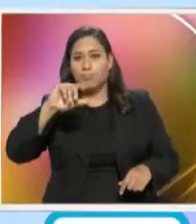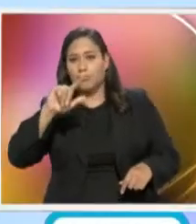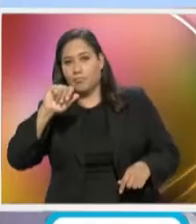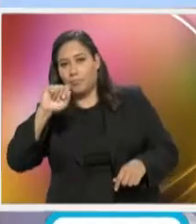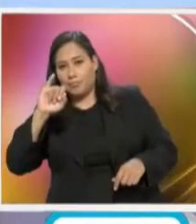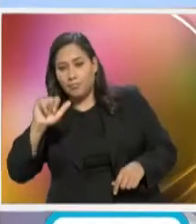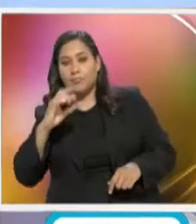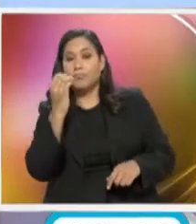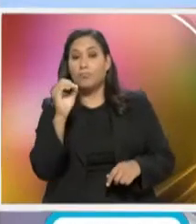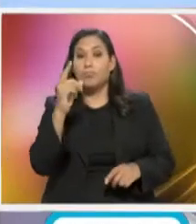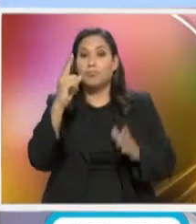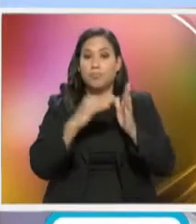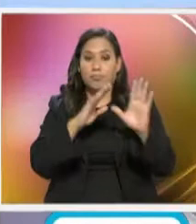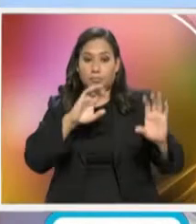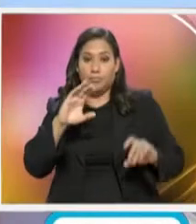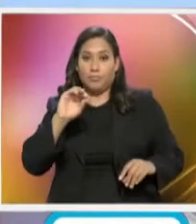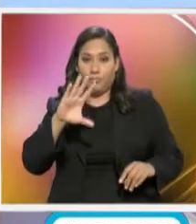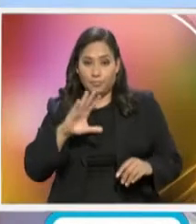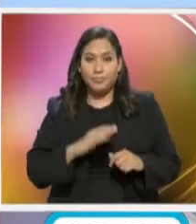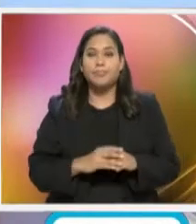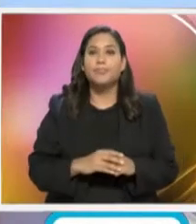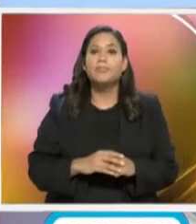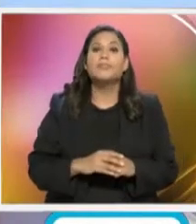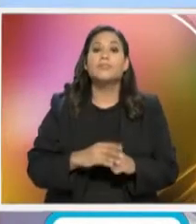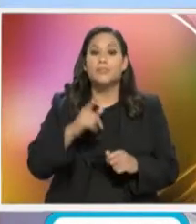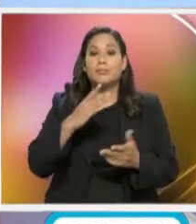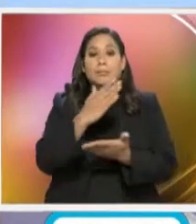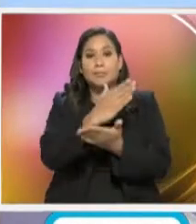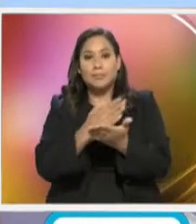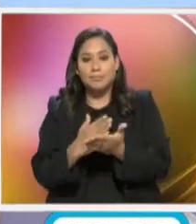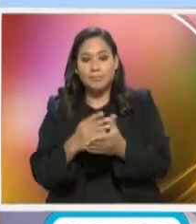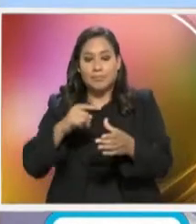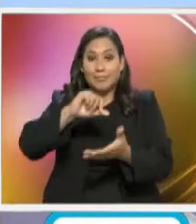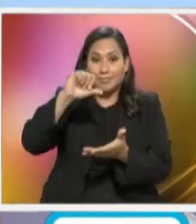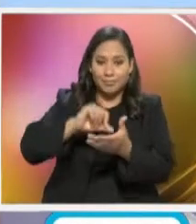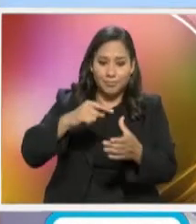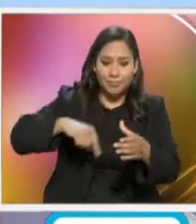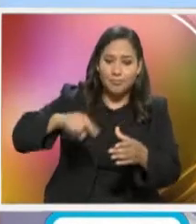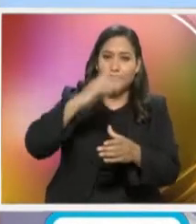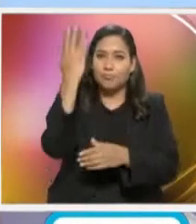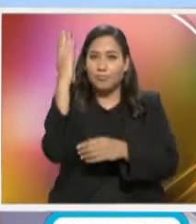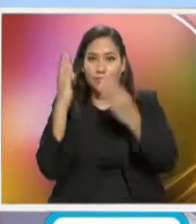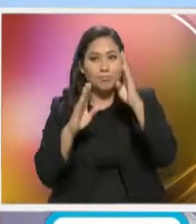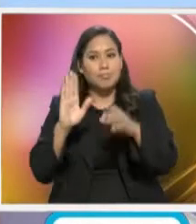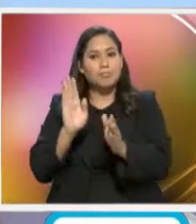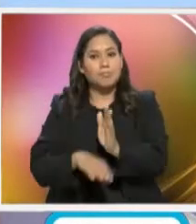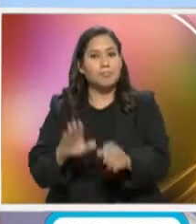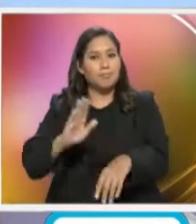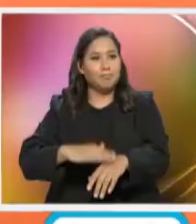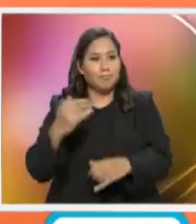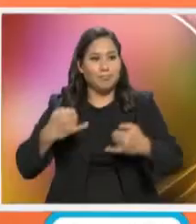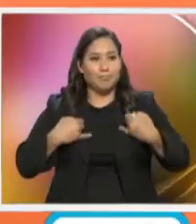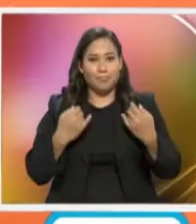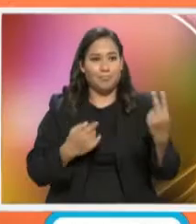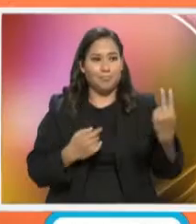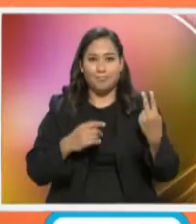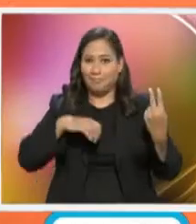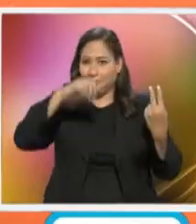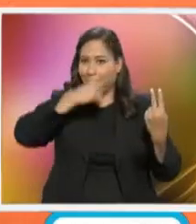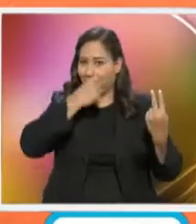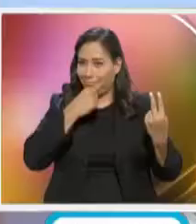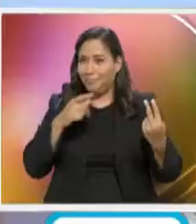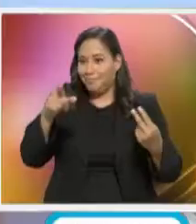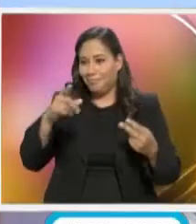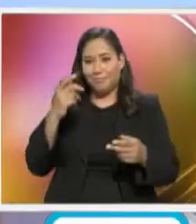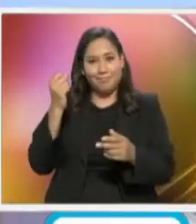de 1995. Se creó en mitad de la selva. Esta sí Mucho se- más joven que tú o que yo. Bueno, sí, Pero pero mucho. por